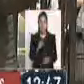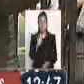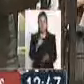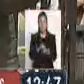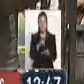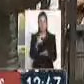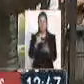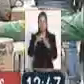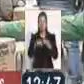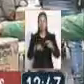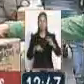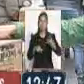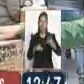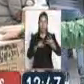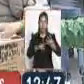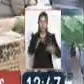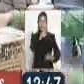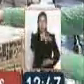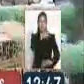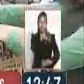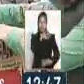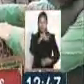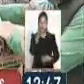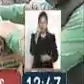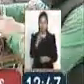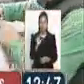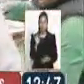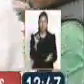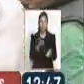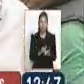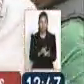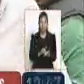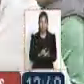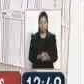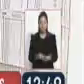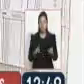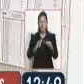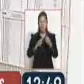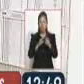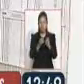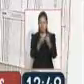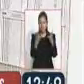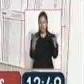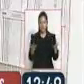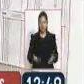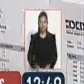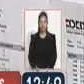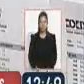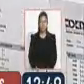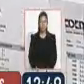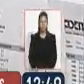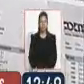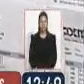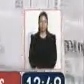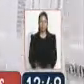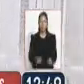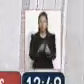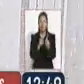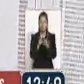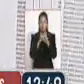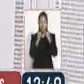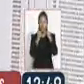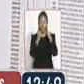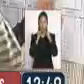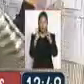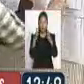45.793 y Chile con 30.943 votantes, entre los números más elevados. De acuerdo con los datos